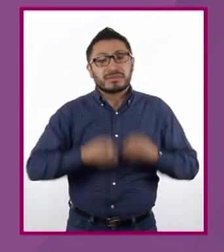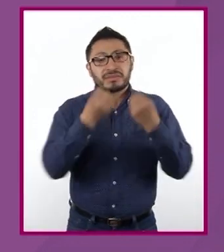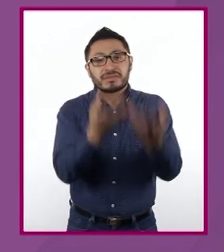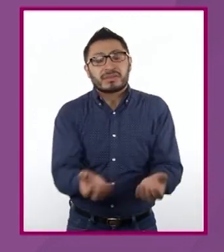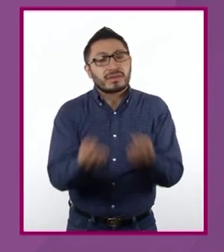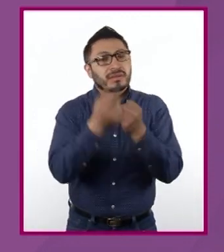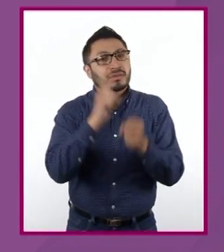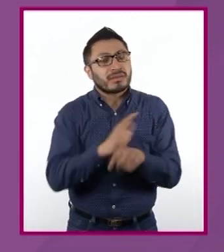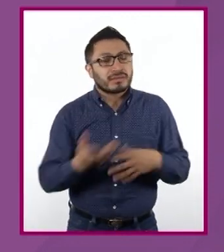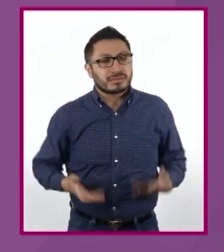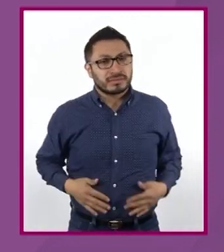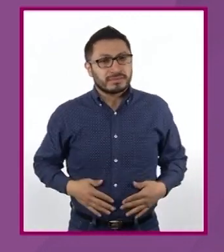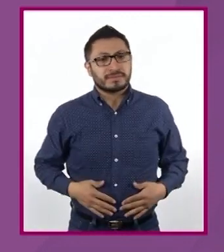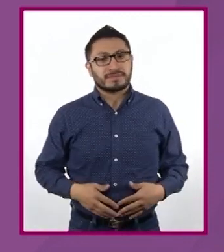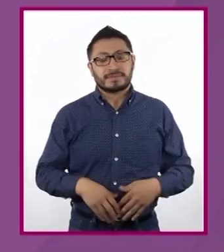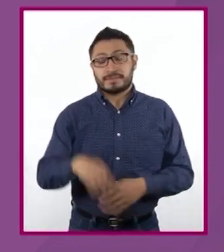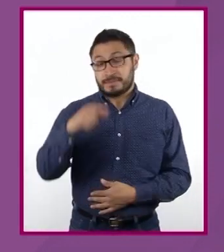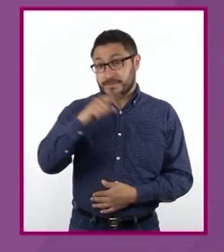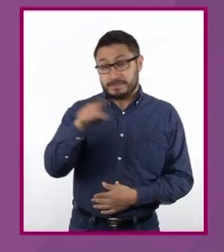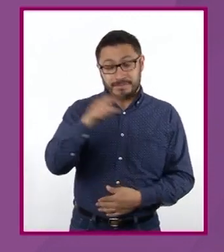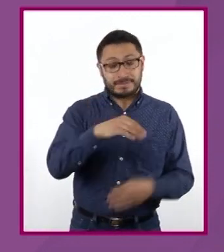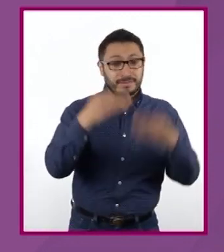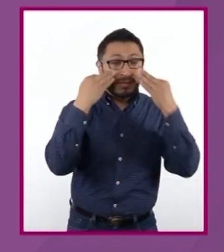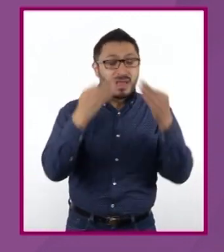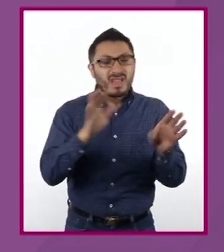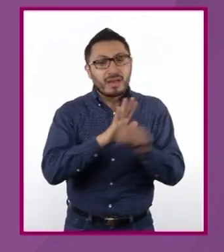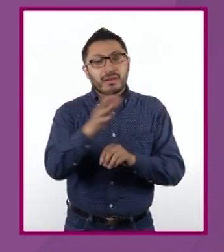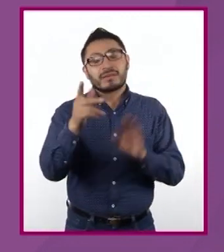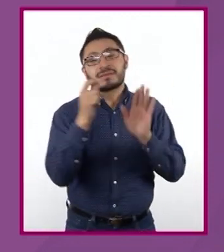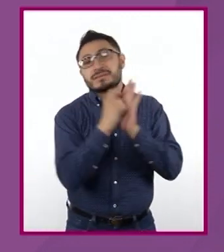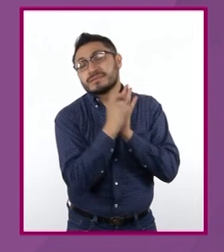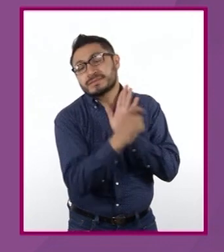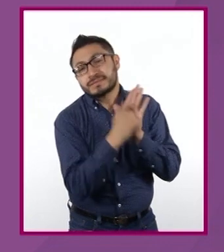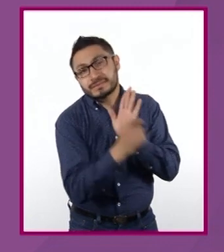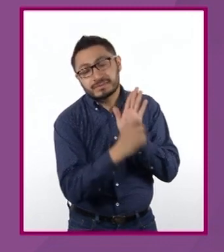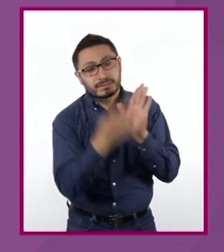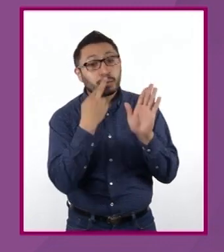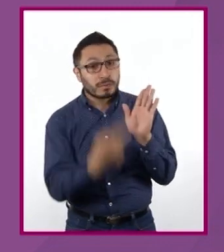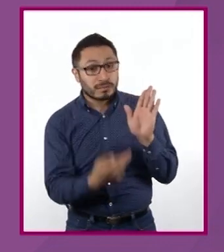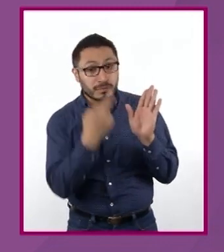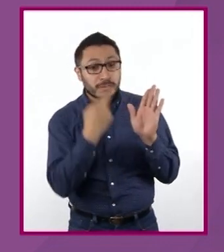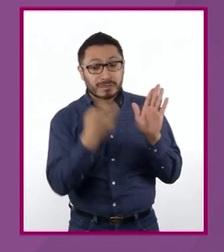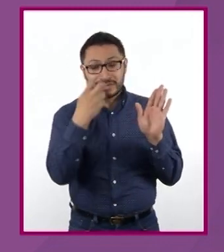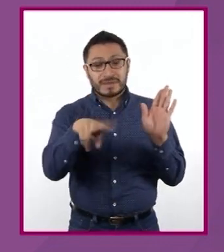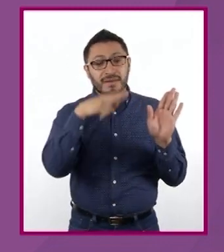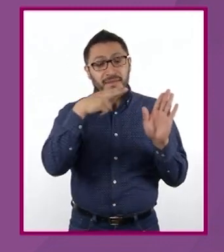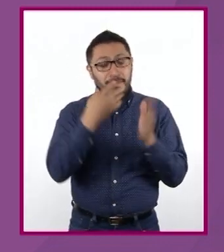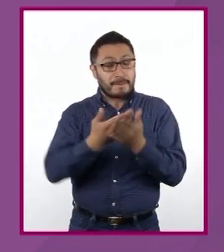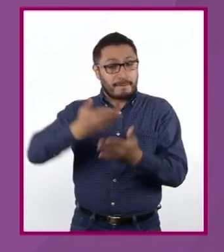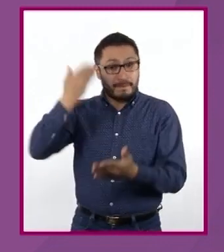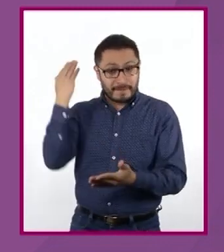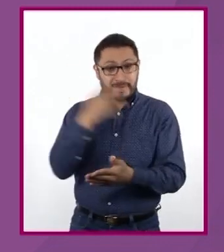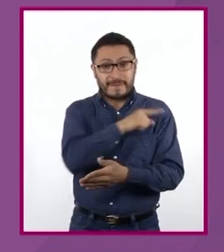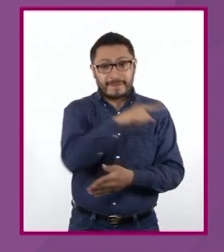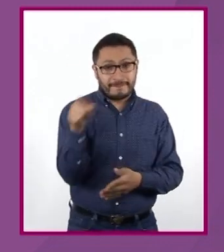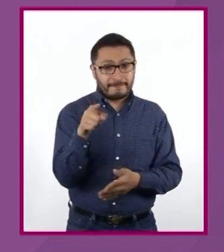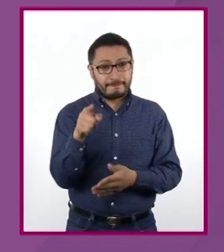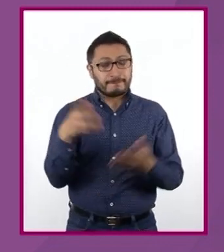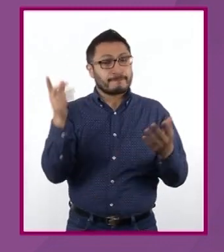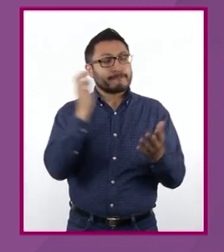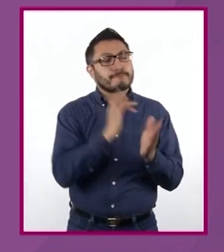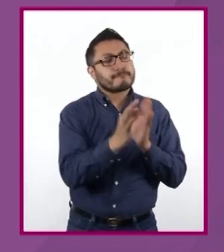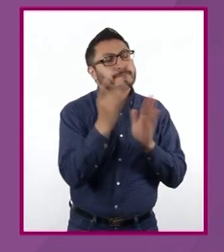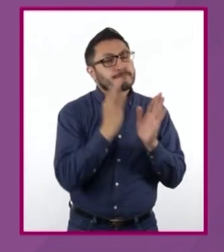la sociedad. Observen los subrayados en rojo. Estos son los verbos en pasado. Ustedes, al